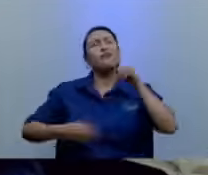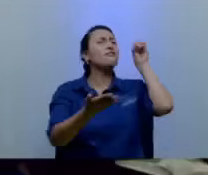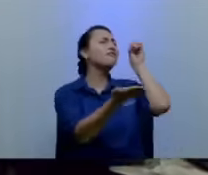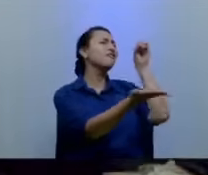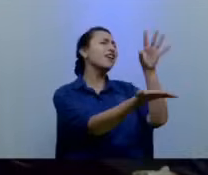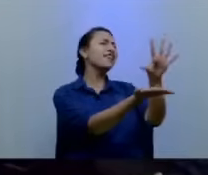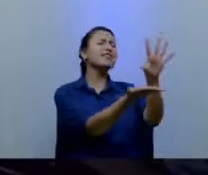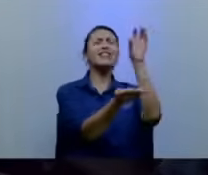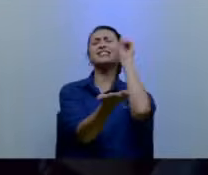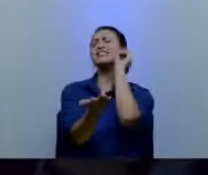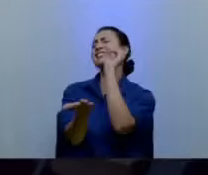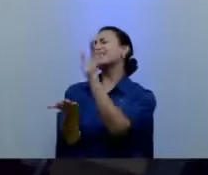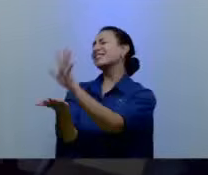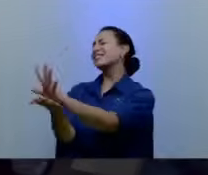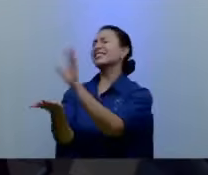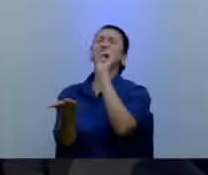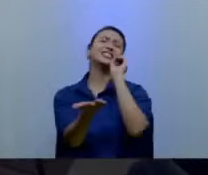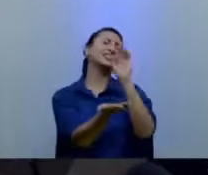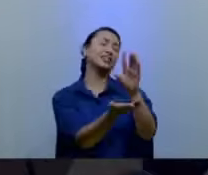no a cualquiera,